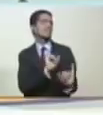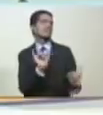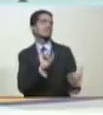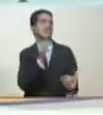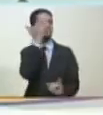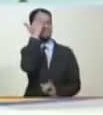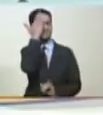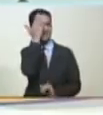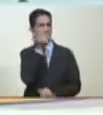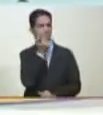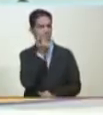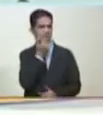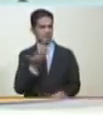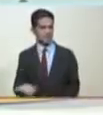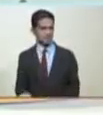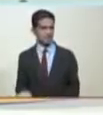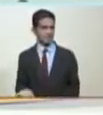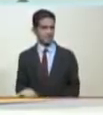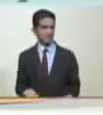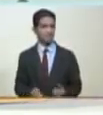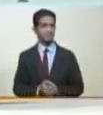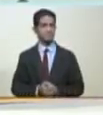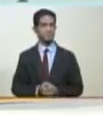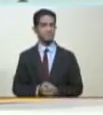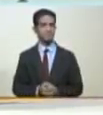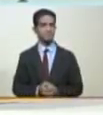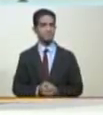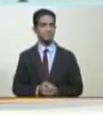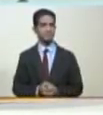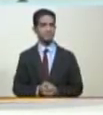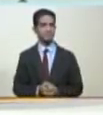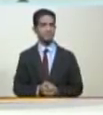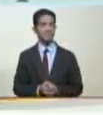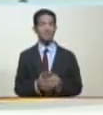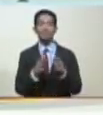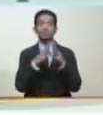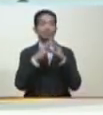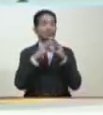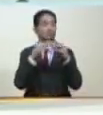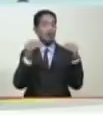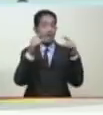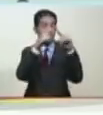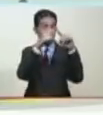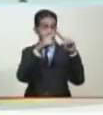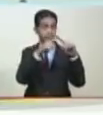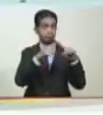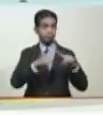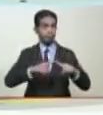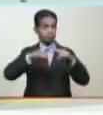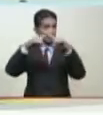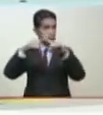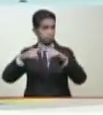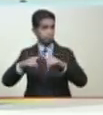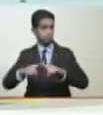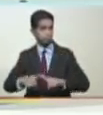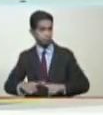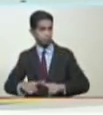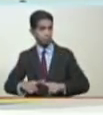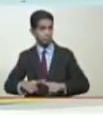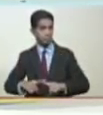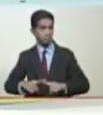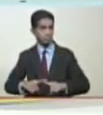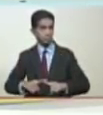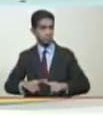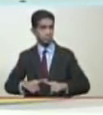Y sin lugar a dudas, todas las mediciones científicas creíbles, no